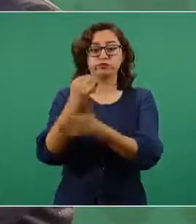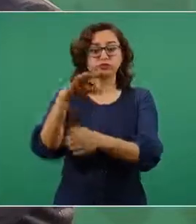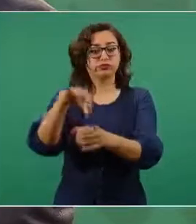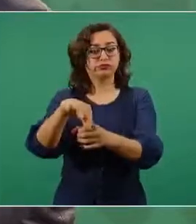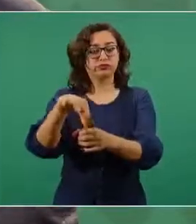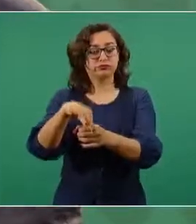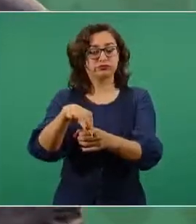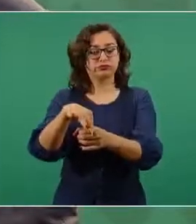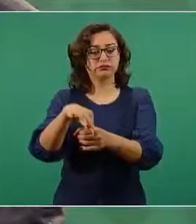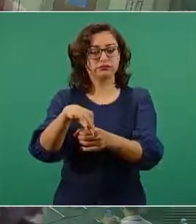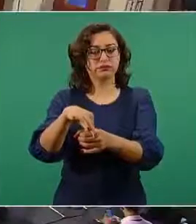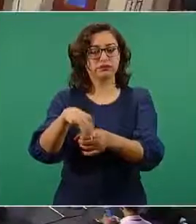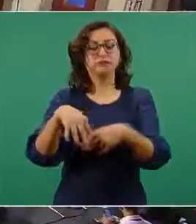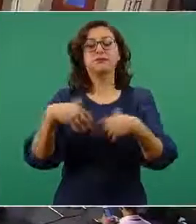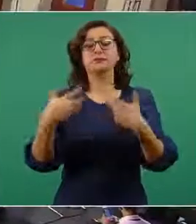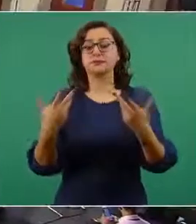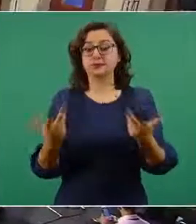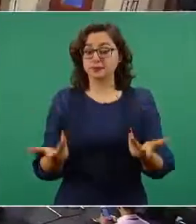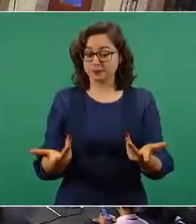Entonces,